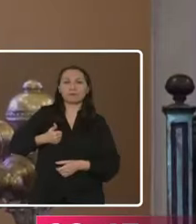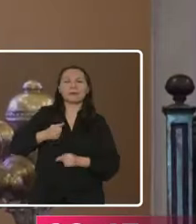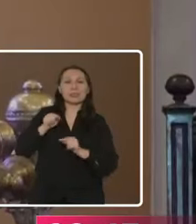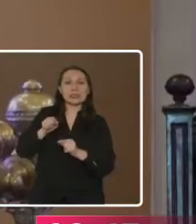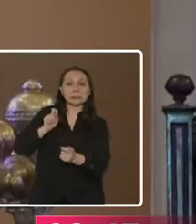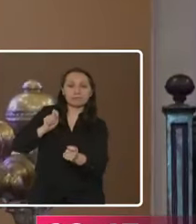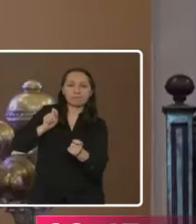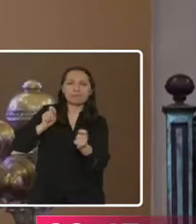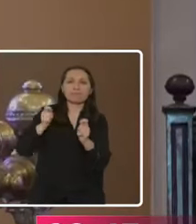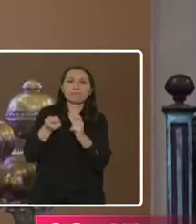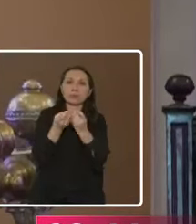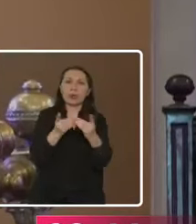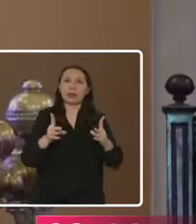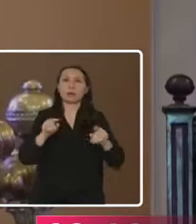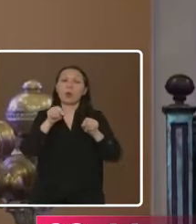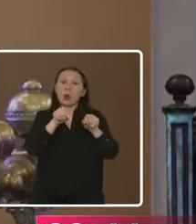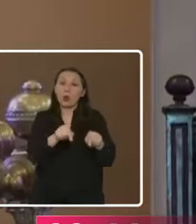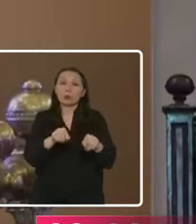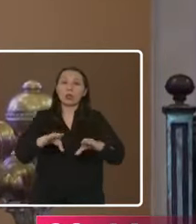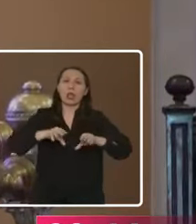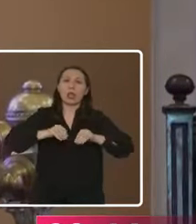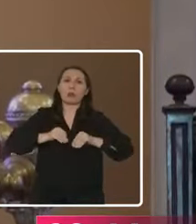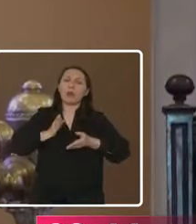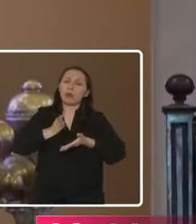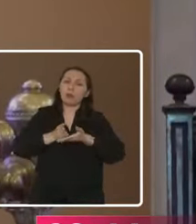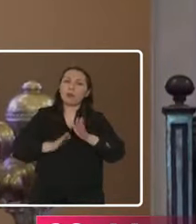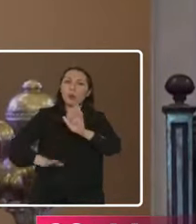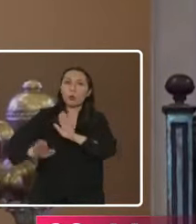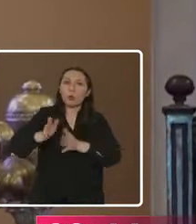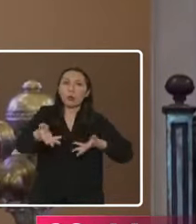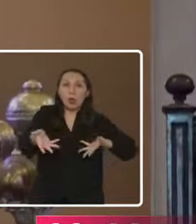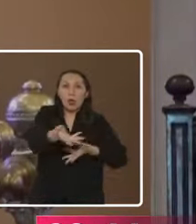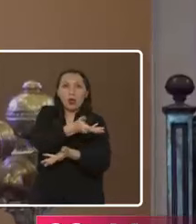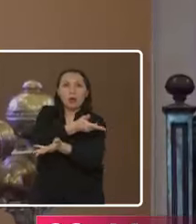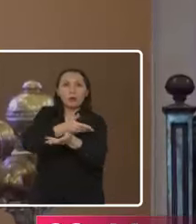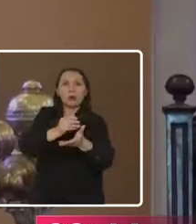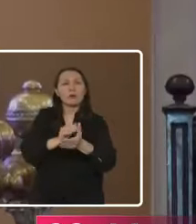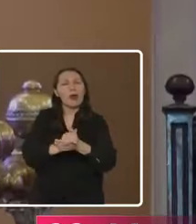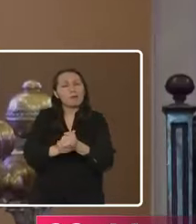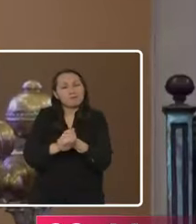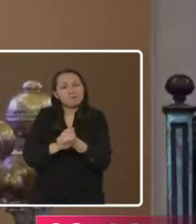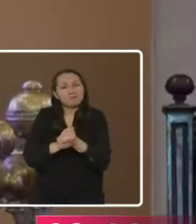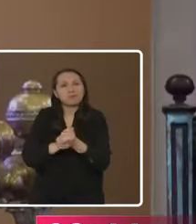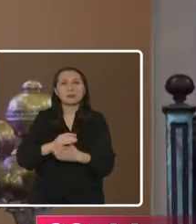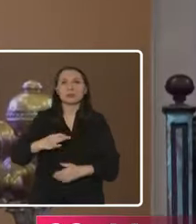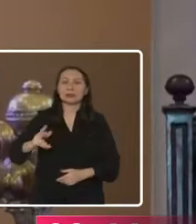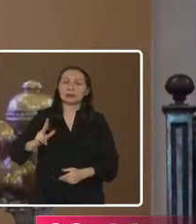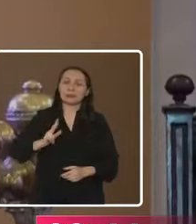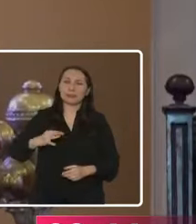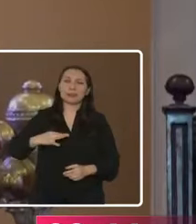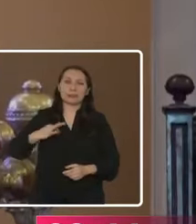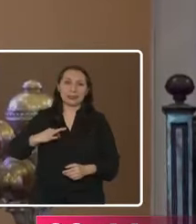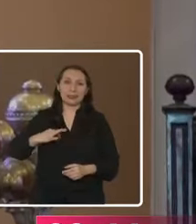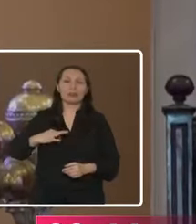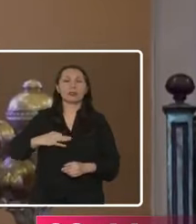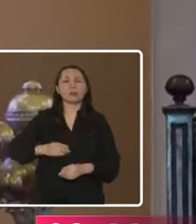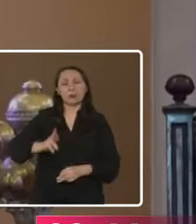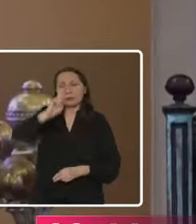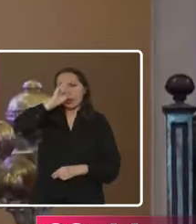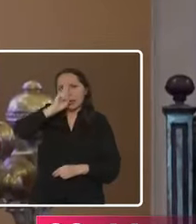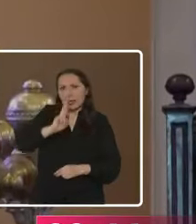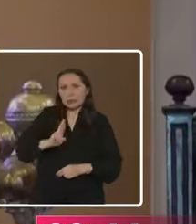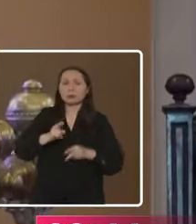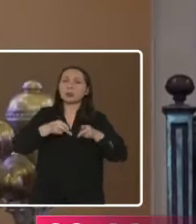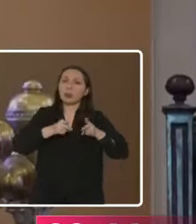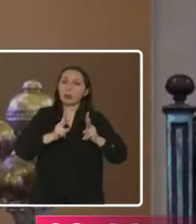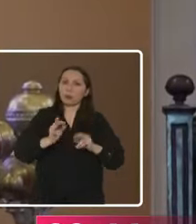de esa transición y por ello asumió el deber de cuidar nuestra convivencia y amistad cívica, respetando irrestrictamente